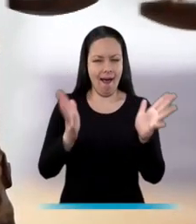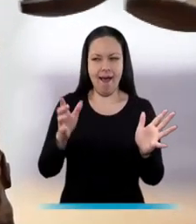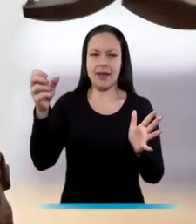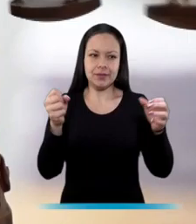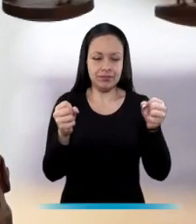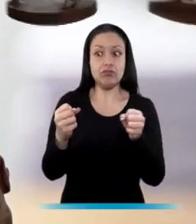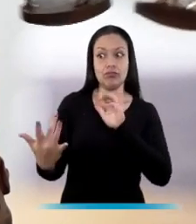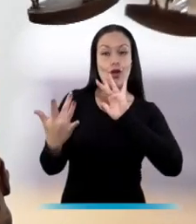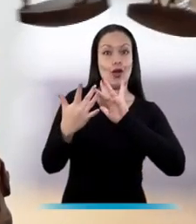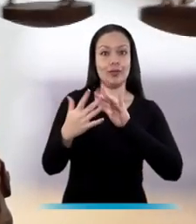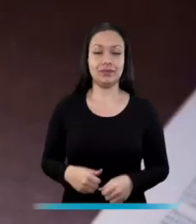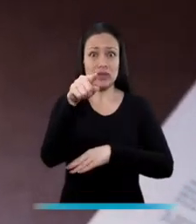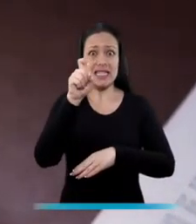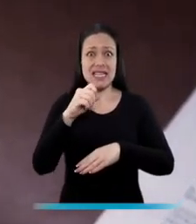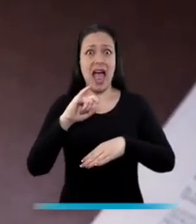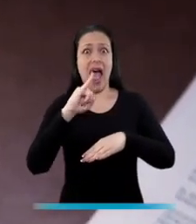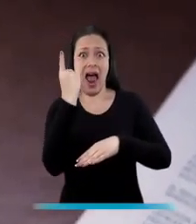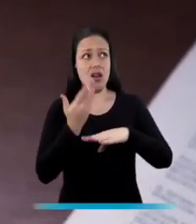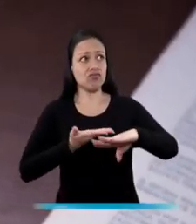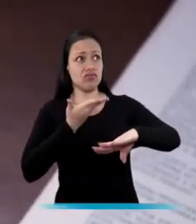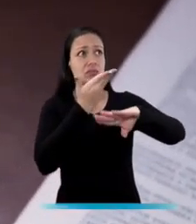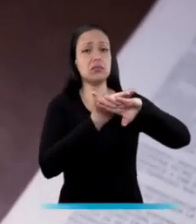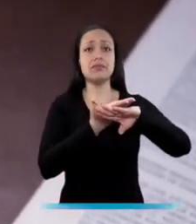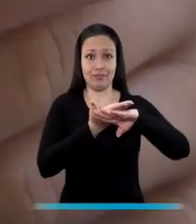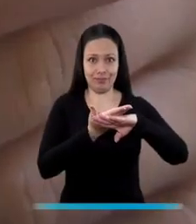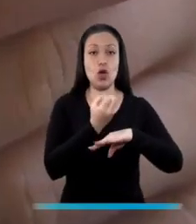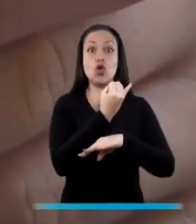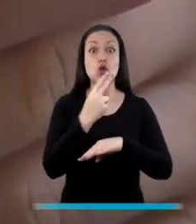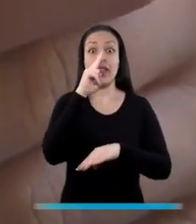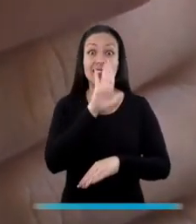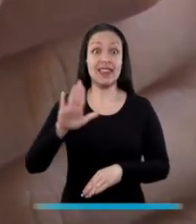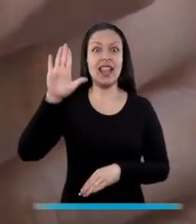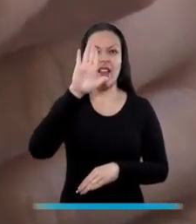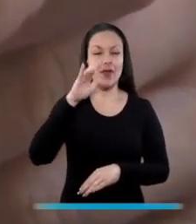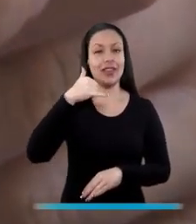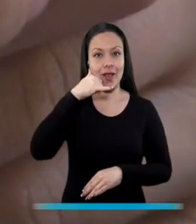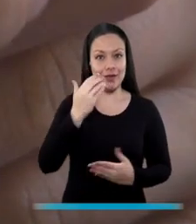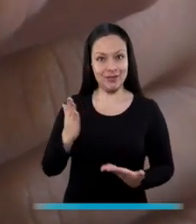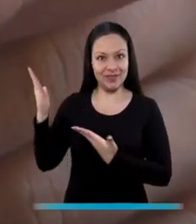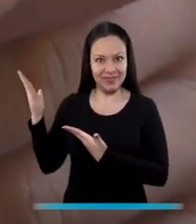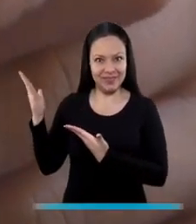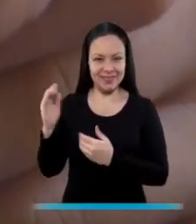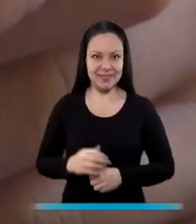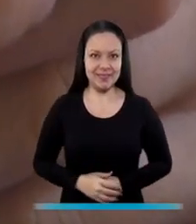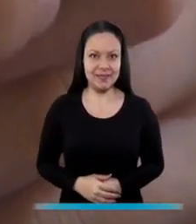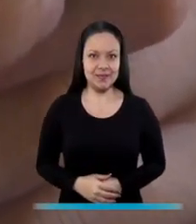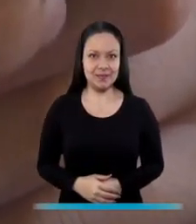la contraparte y datos de contacto. Pueden radicar su solicitud de conciliación en nuestra línea gratuita nacional